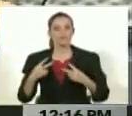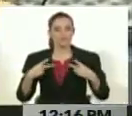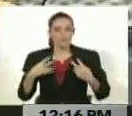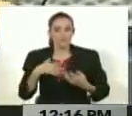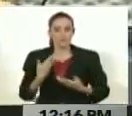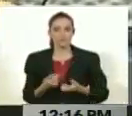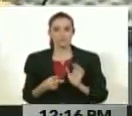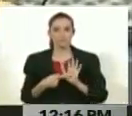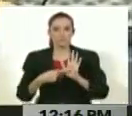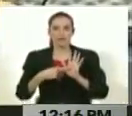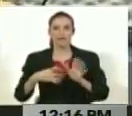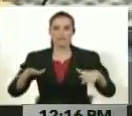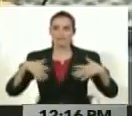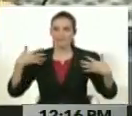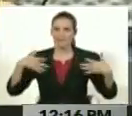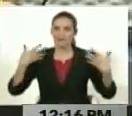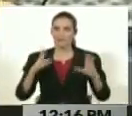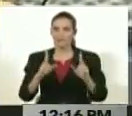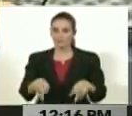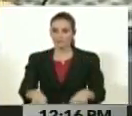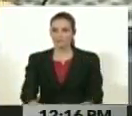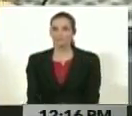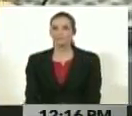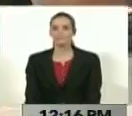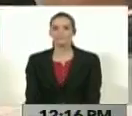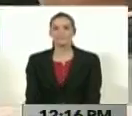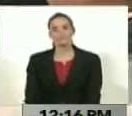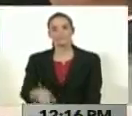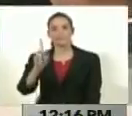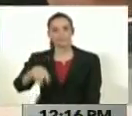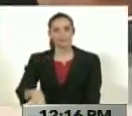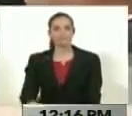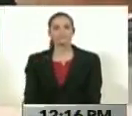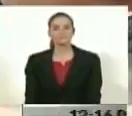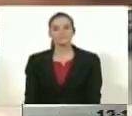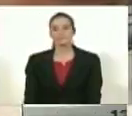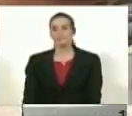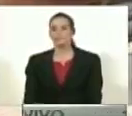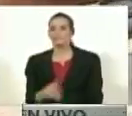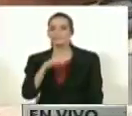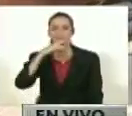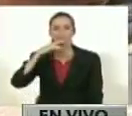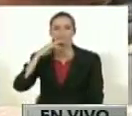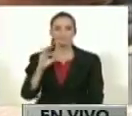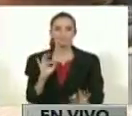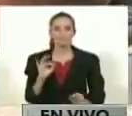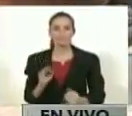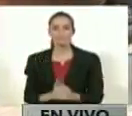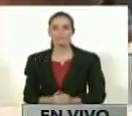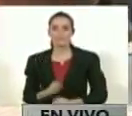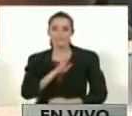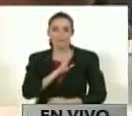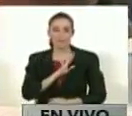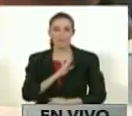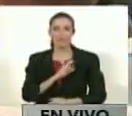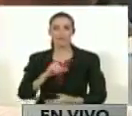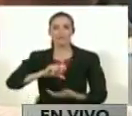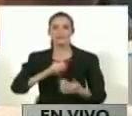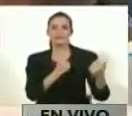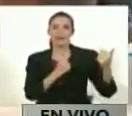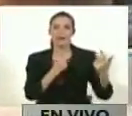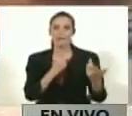transmitir tanta alegría, ¿verdad? Y tanto sabor, muy nuestro, porque la salsa es